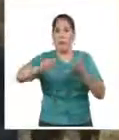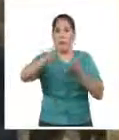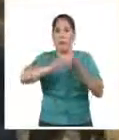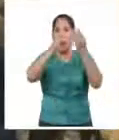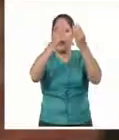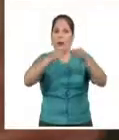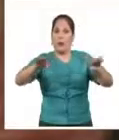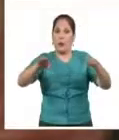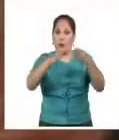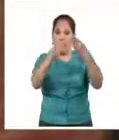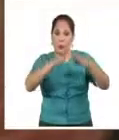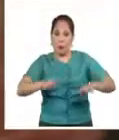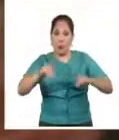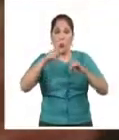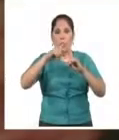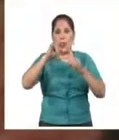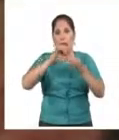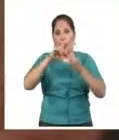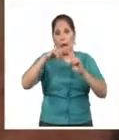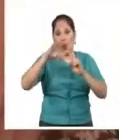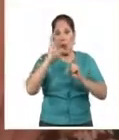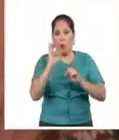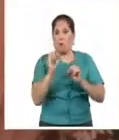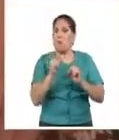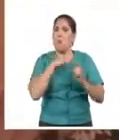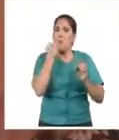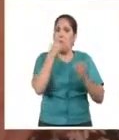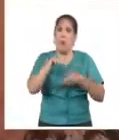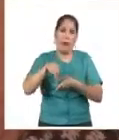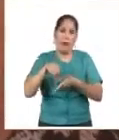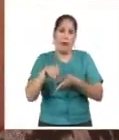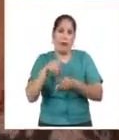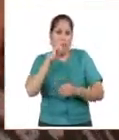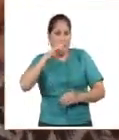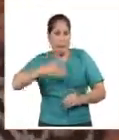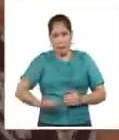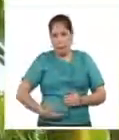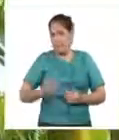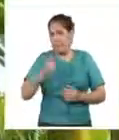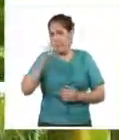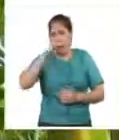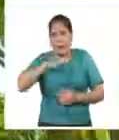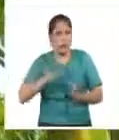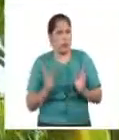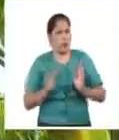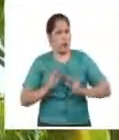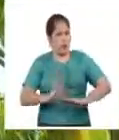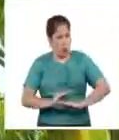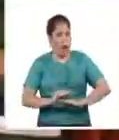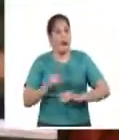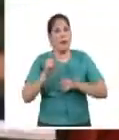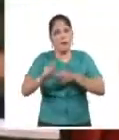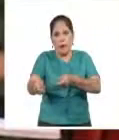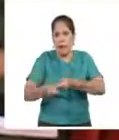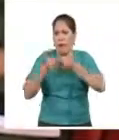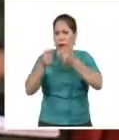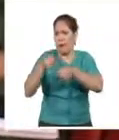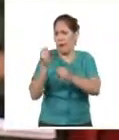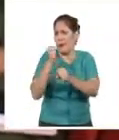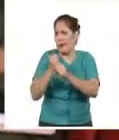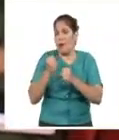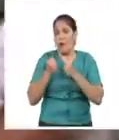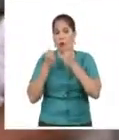inscribe cero mortalidad infantil y materna. Se trabaja para lograr vitalidad agropecuaria. Su